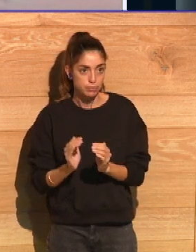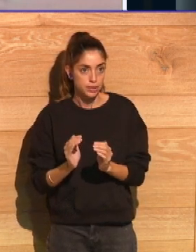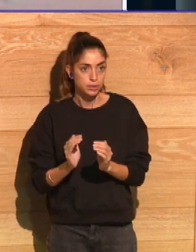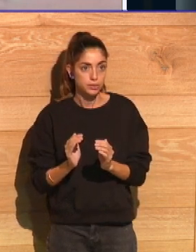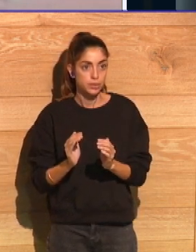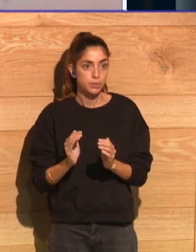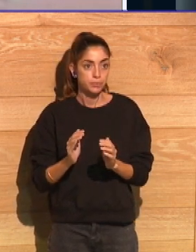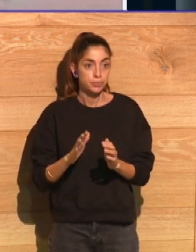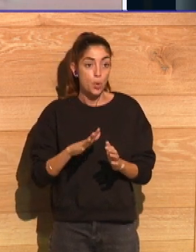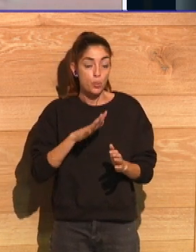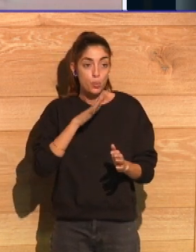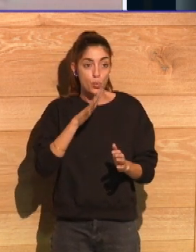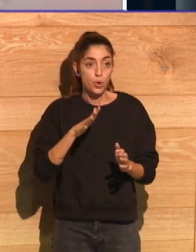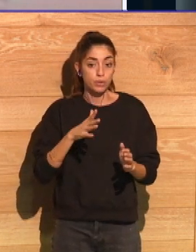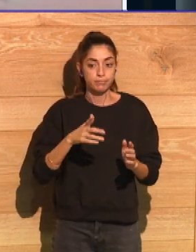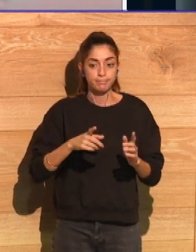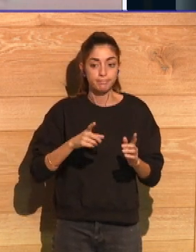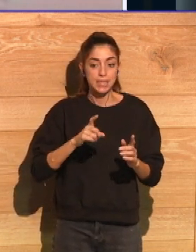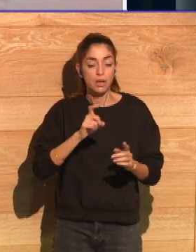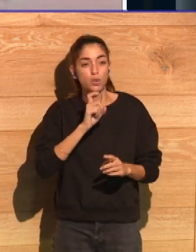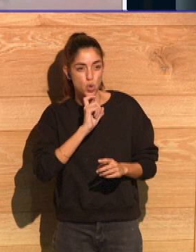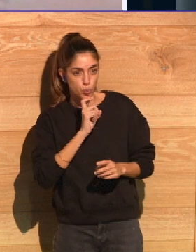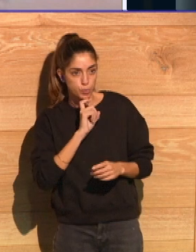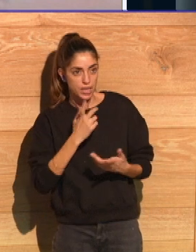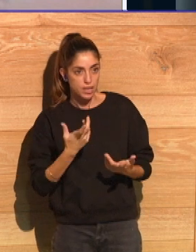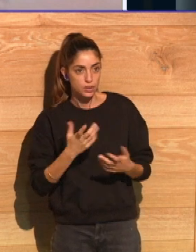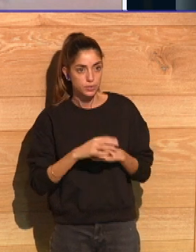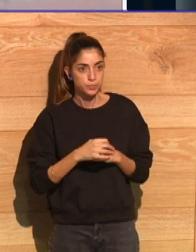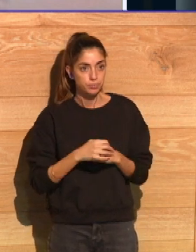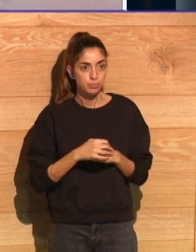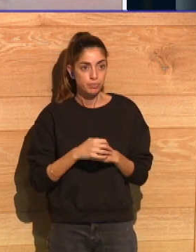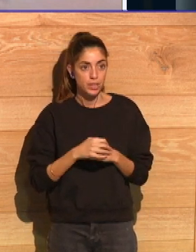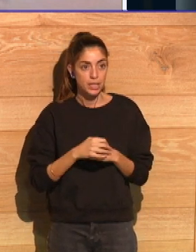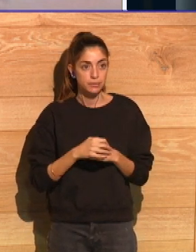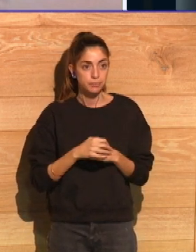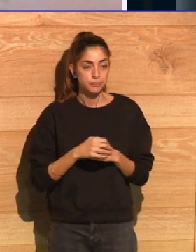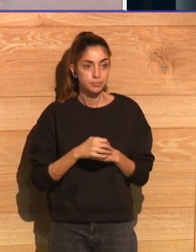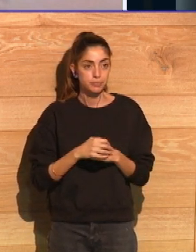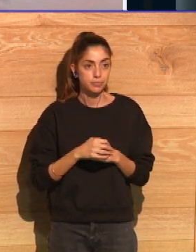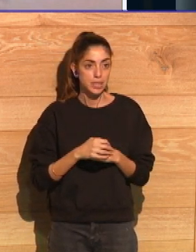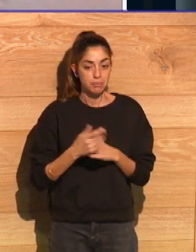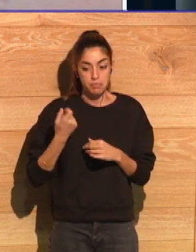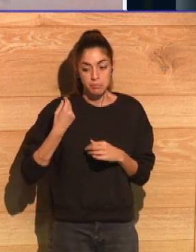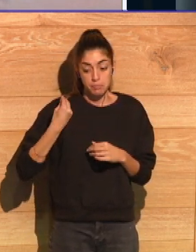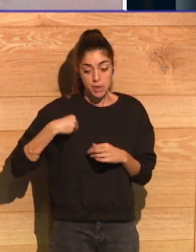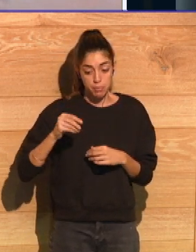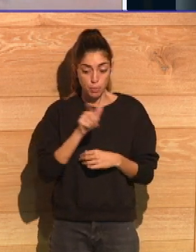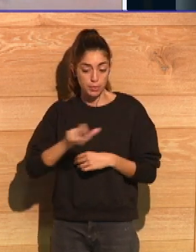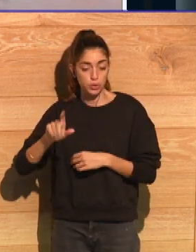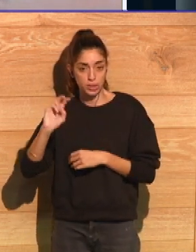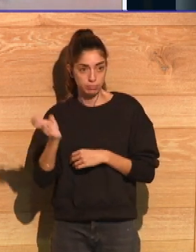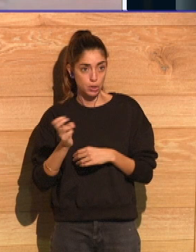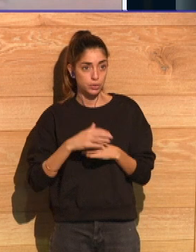relación con lo que hacía se complicaba y, bueno, nos pasa a todos, supongo. empecé a ser más consciente de lo que es